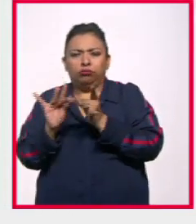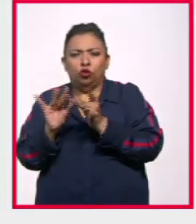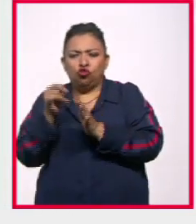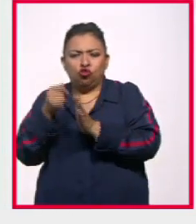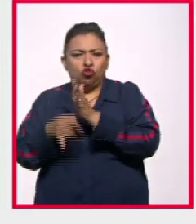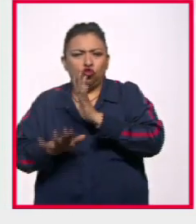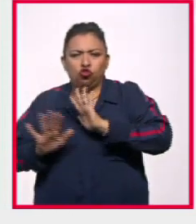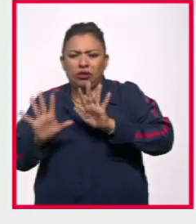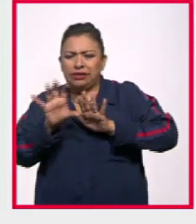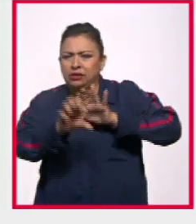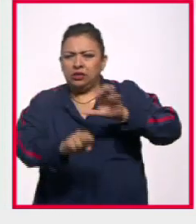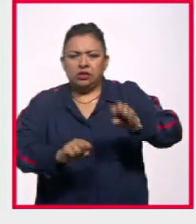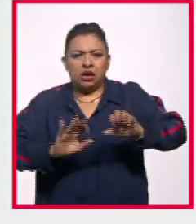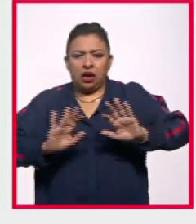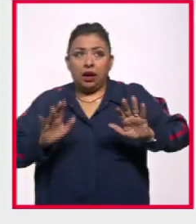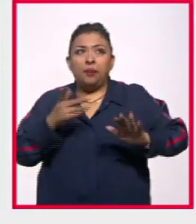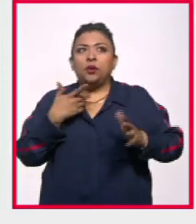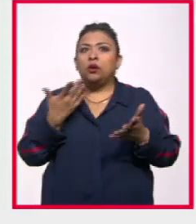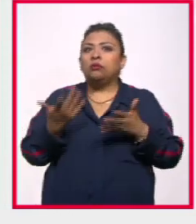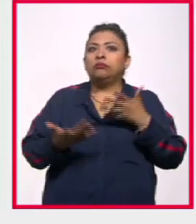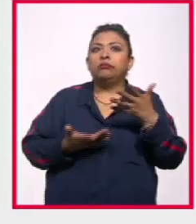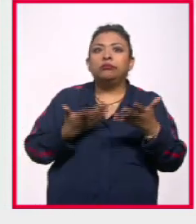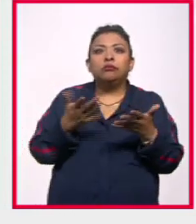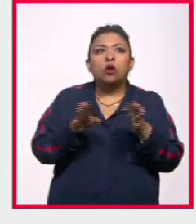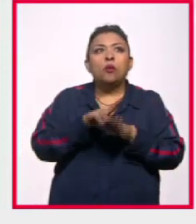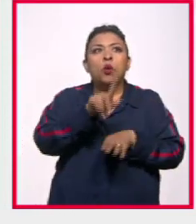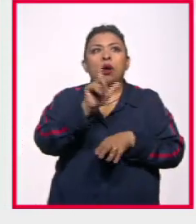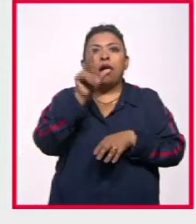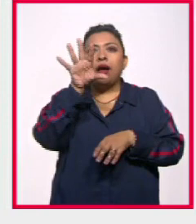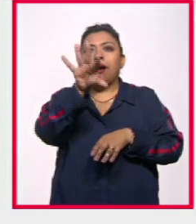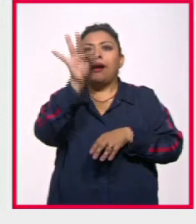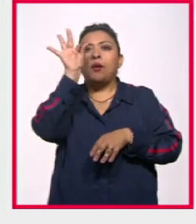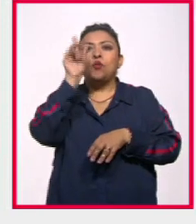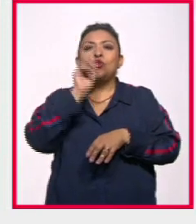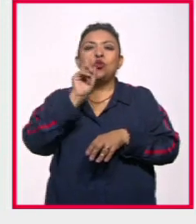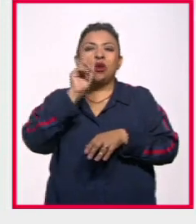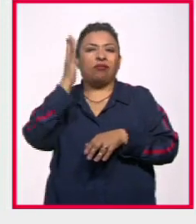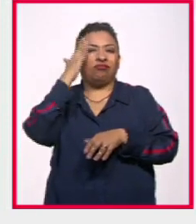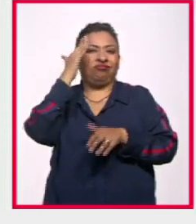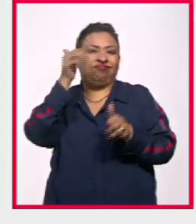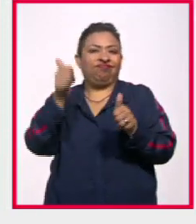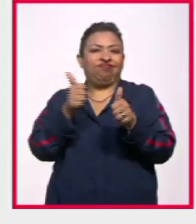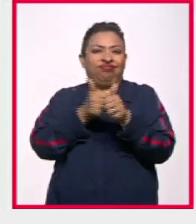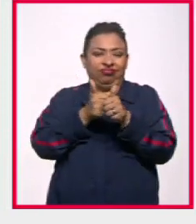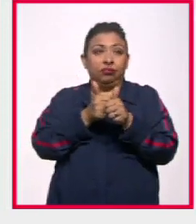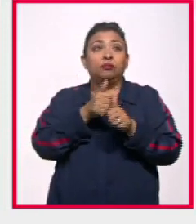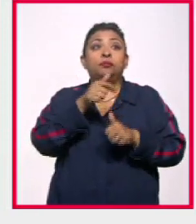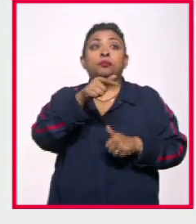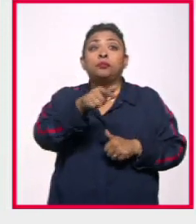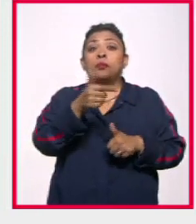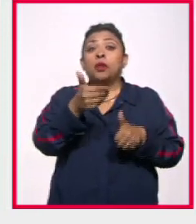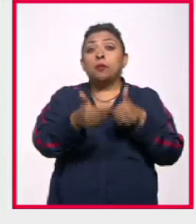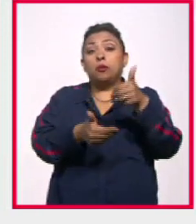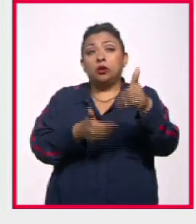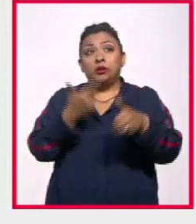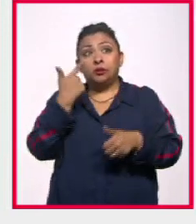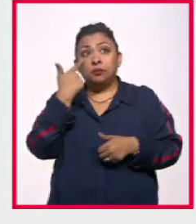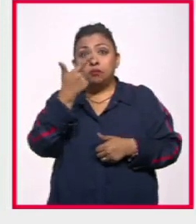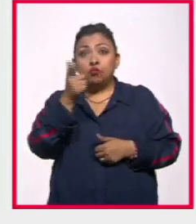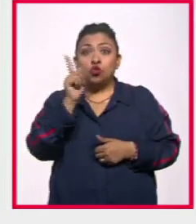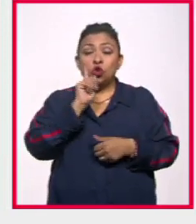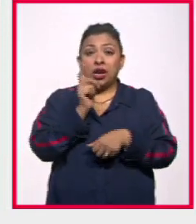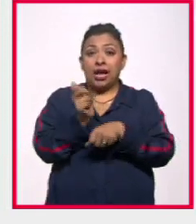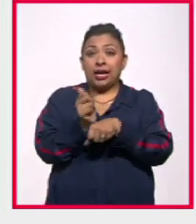detalles sobre los invasores. El dilema fue resuelto cuando encontraron a la coprotagonista. En ese proceso pues encontramos a una